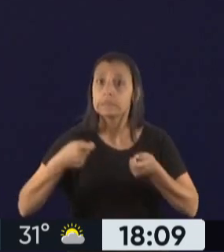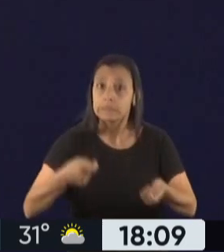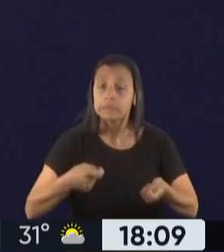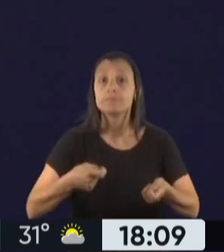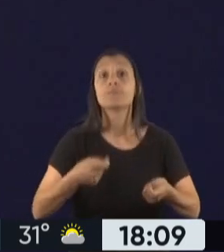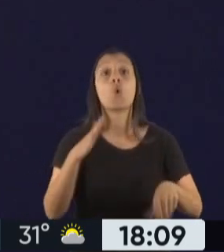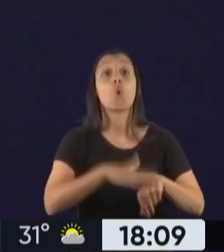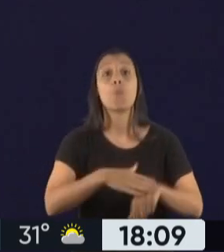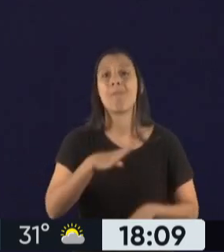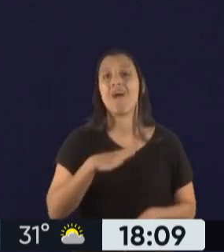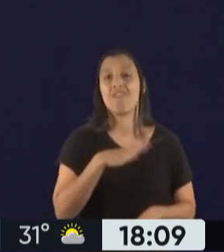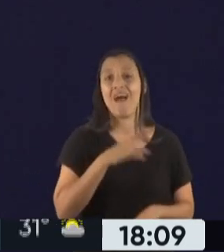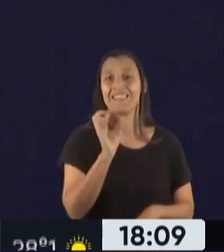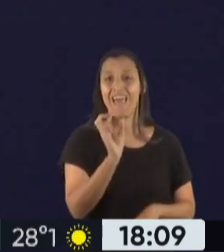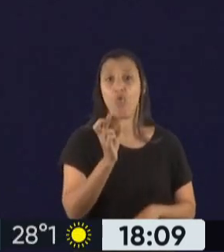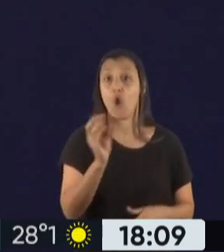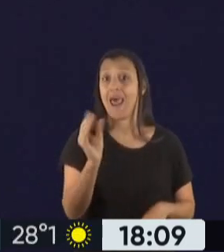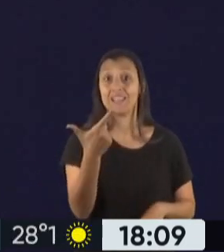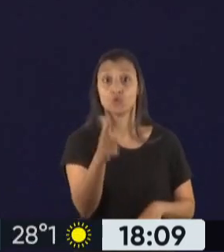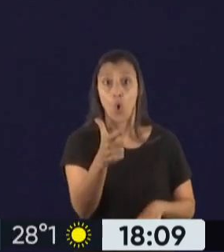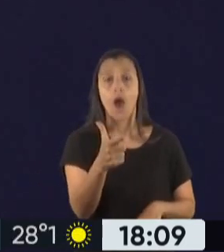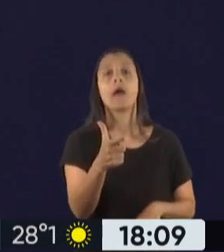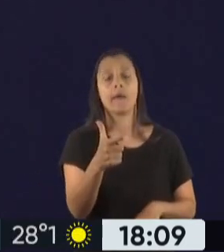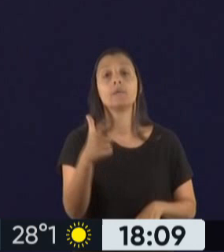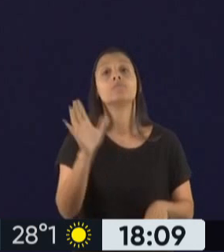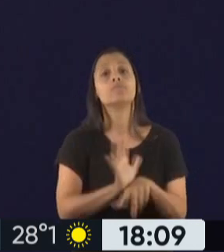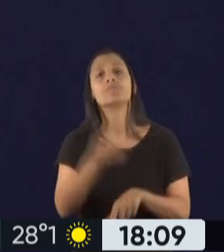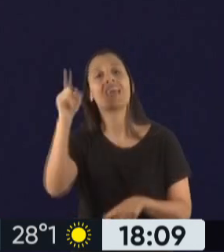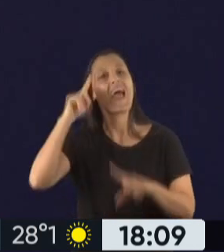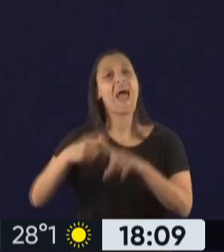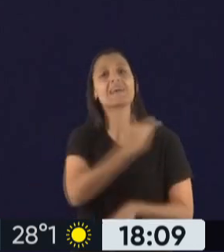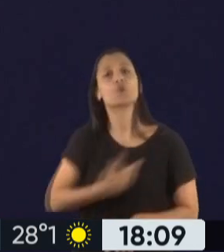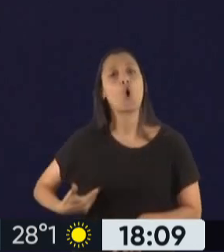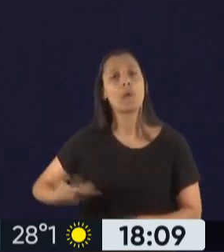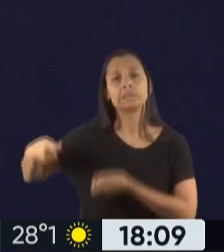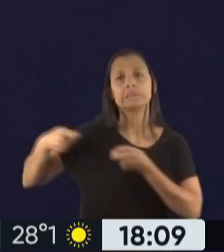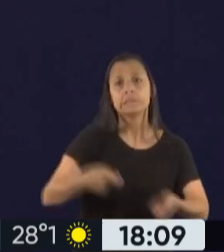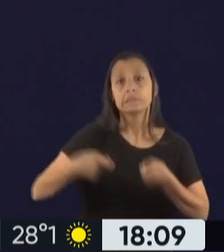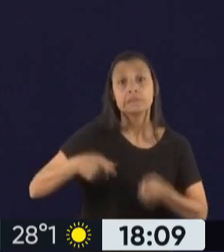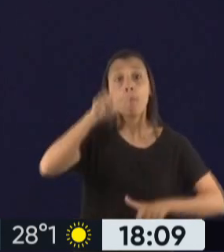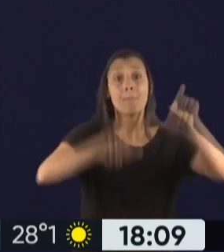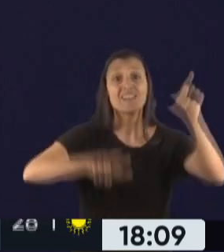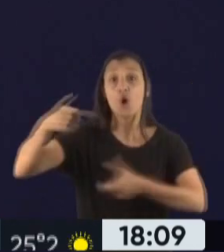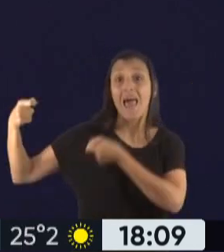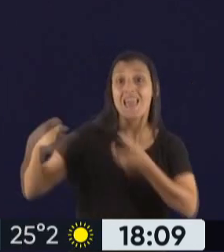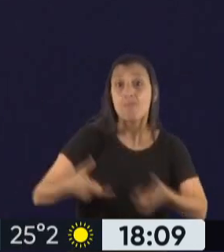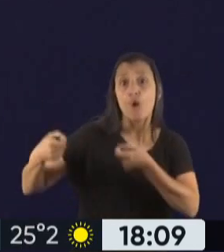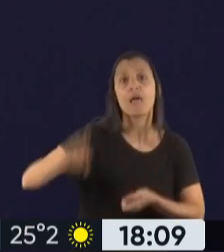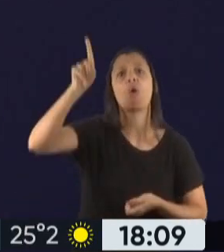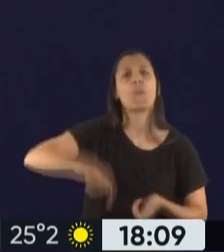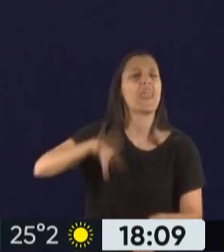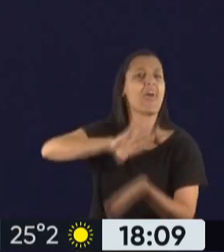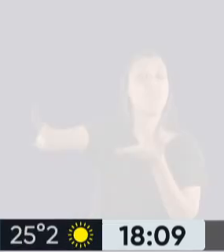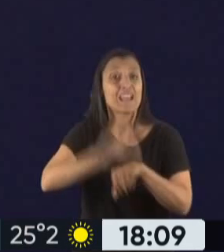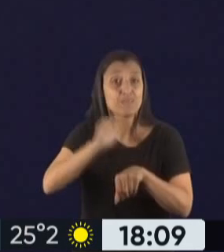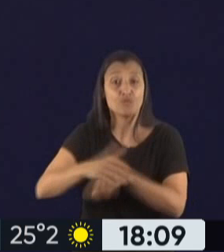el faltante de dólares obligó a los importadores a generar deuda con sus proveedores del